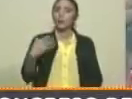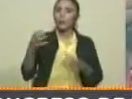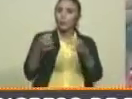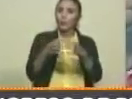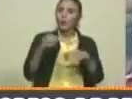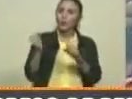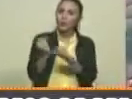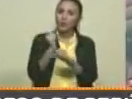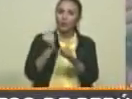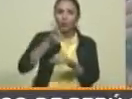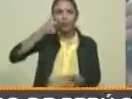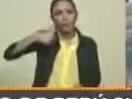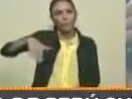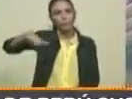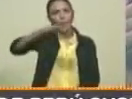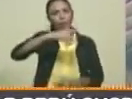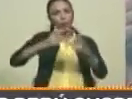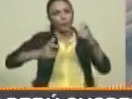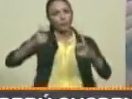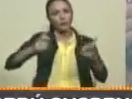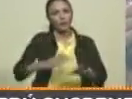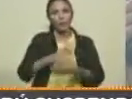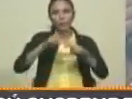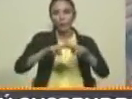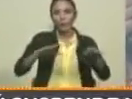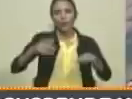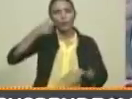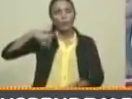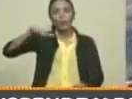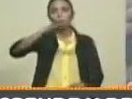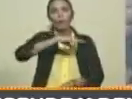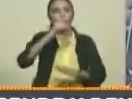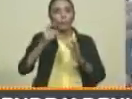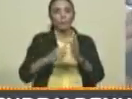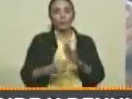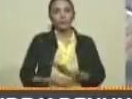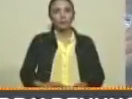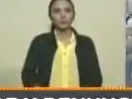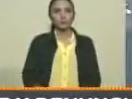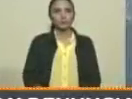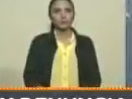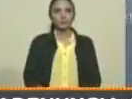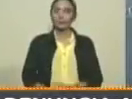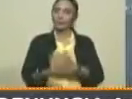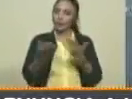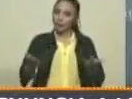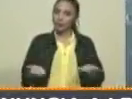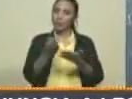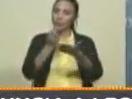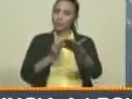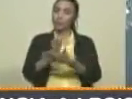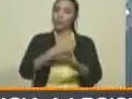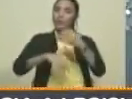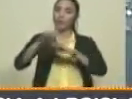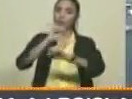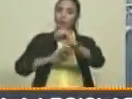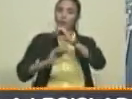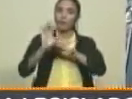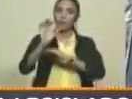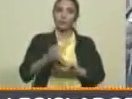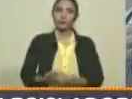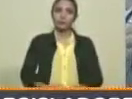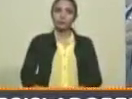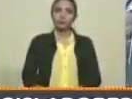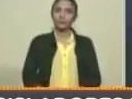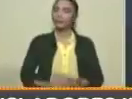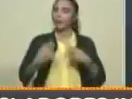obrera, por los campesinos, lo hacemos por un pueblo entero. Hay que seguir en esta batalla. Ha sido